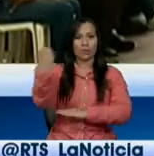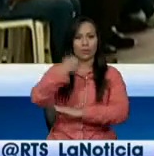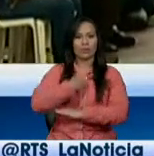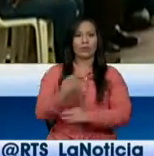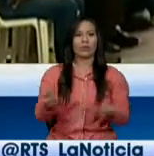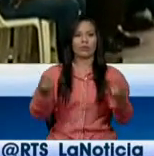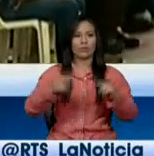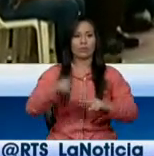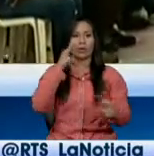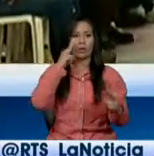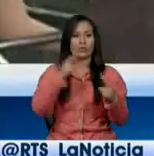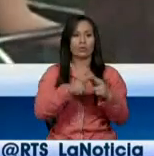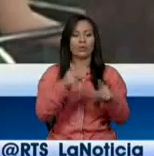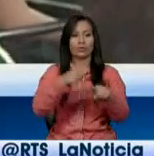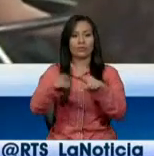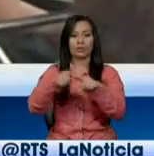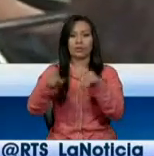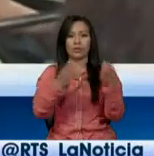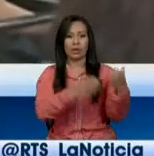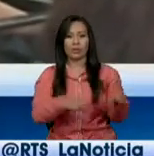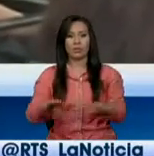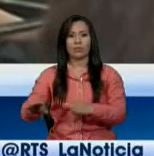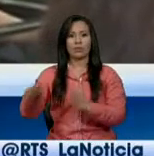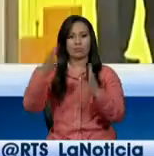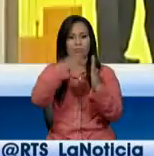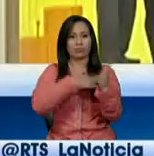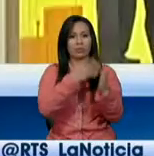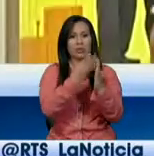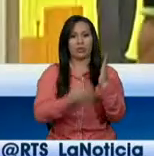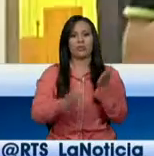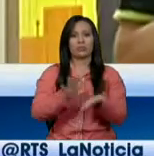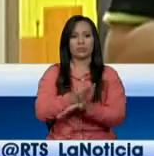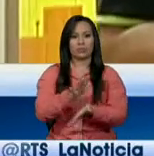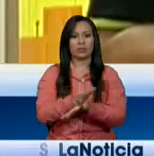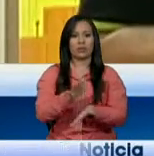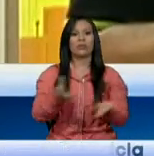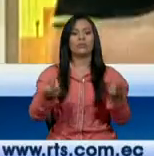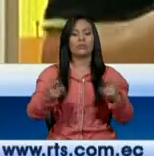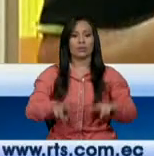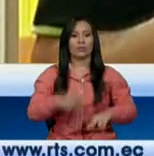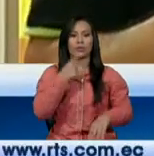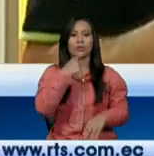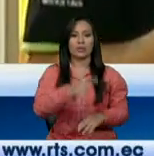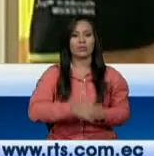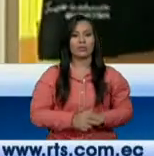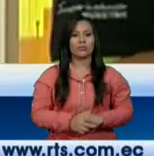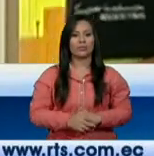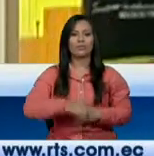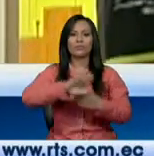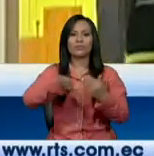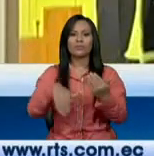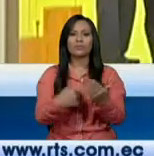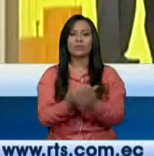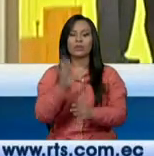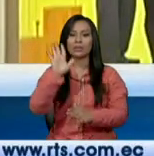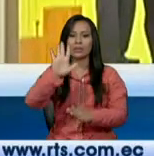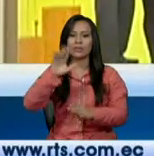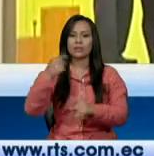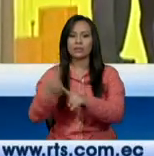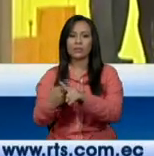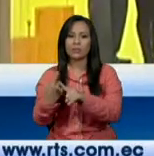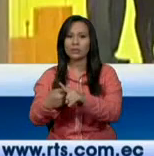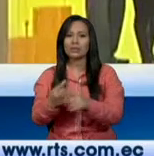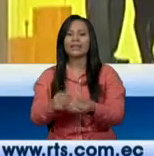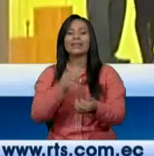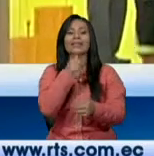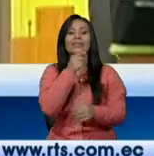a conocer las modificaciones en el cronograma escolar. Lo que normalmente sucedía es que entre quimestres tengamos 15 días